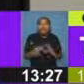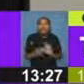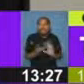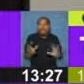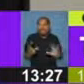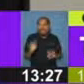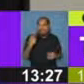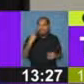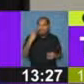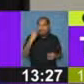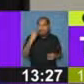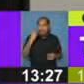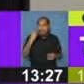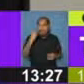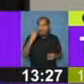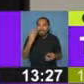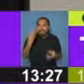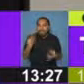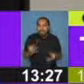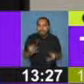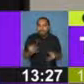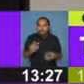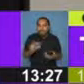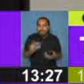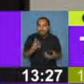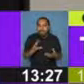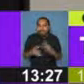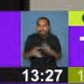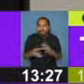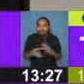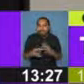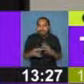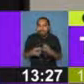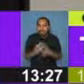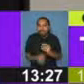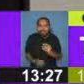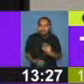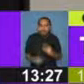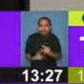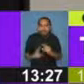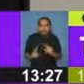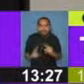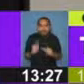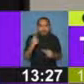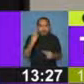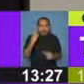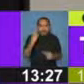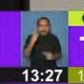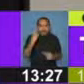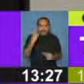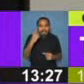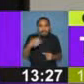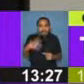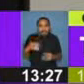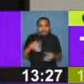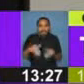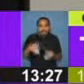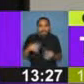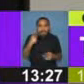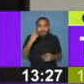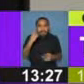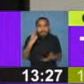hagamos macana pensemos bien cada cosa cada paso Miren el hospital miren por más